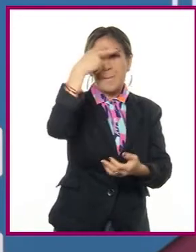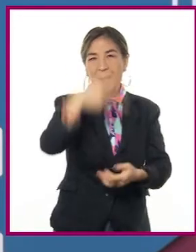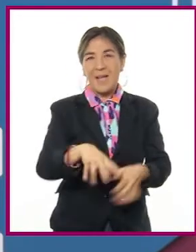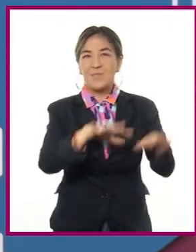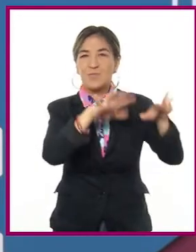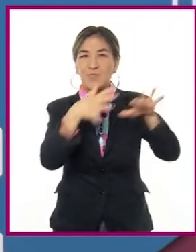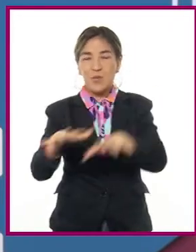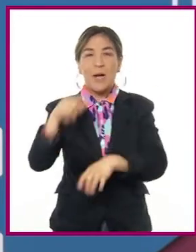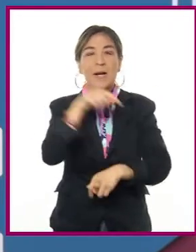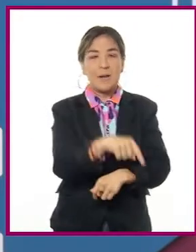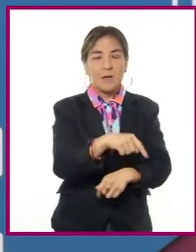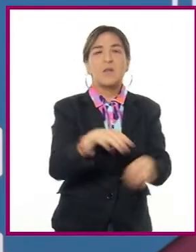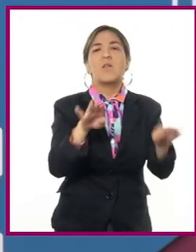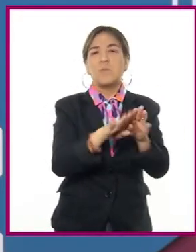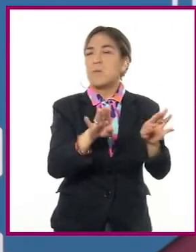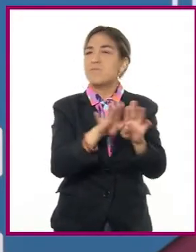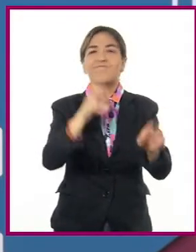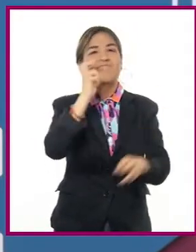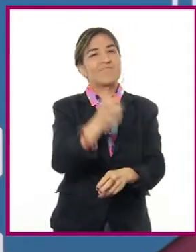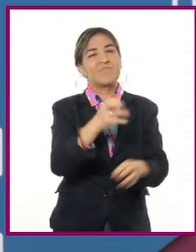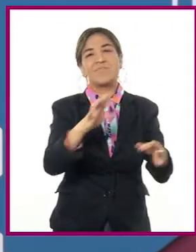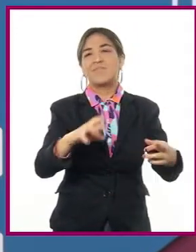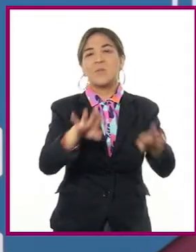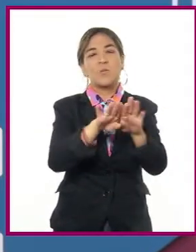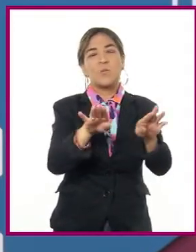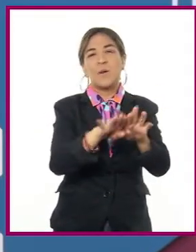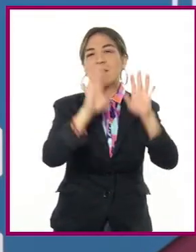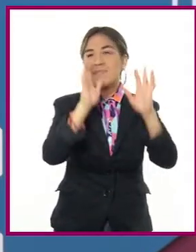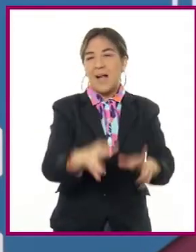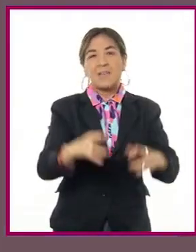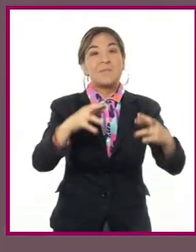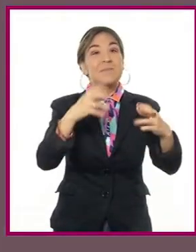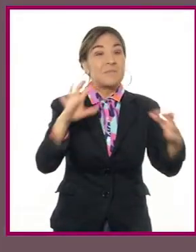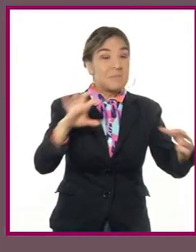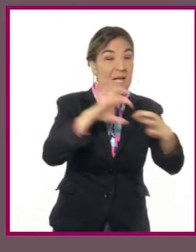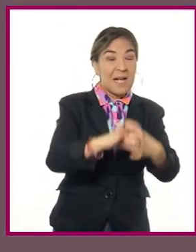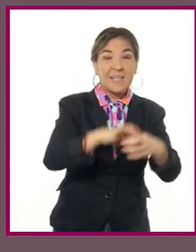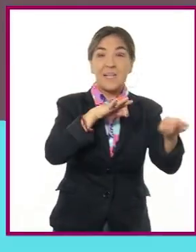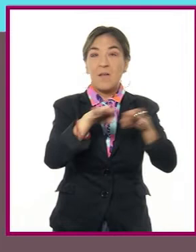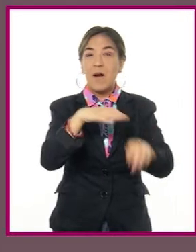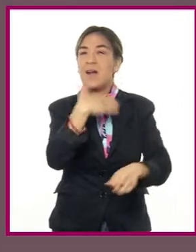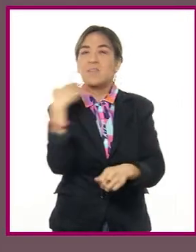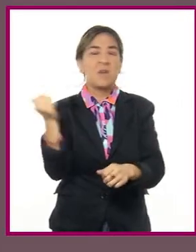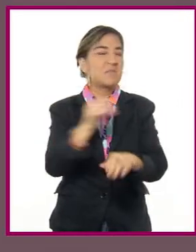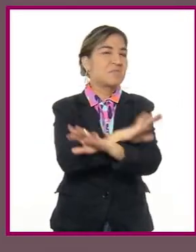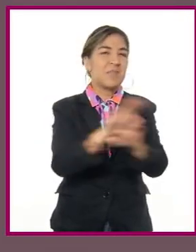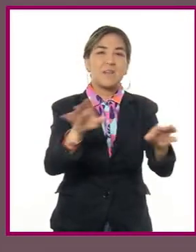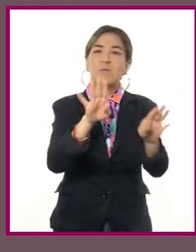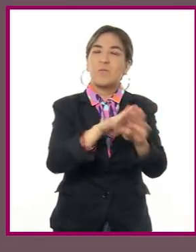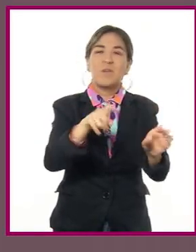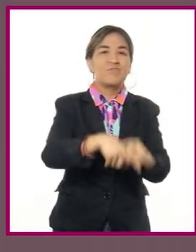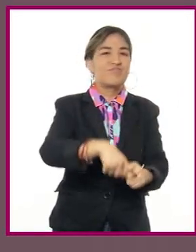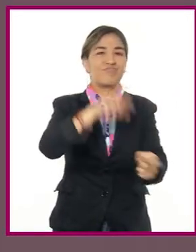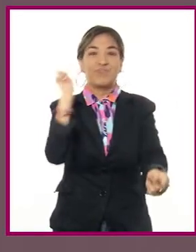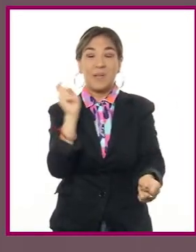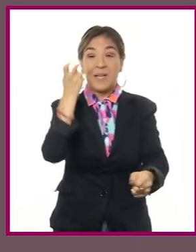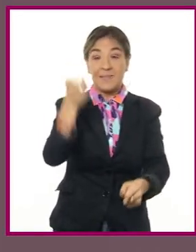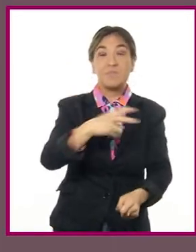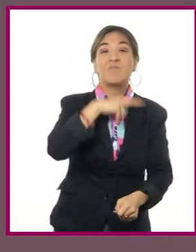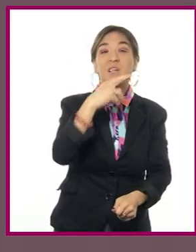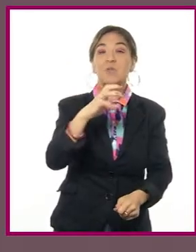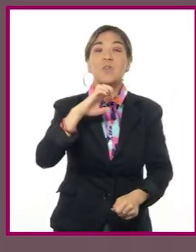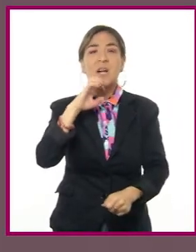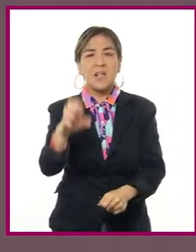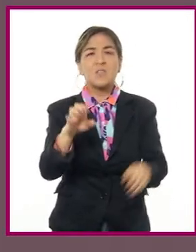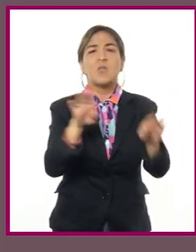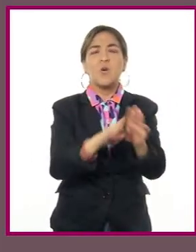mexicano para romper relaciones con Alemania y entrar aliados a la guerra. Venustiano Carranza rechazó oficialmente tanto